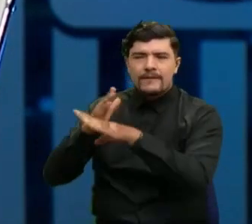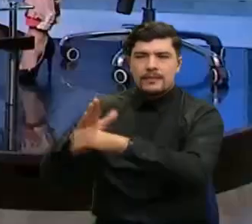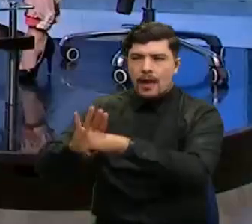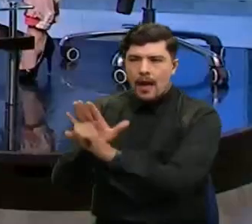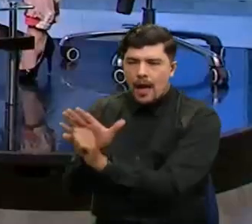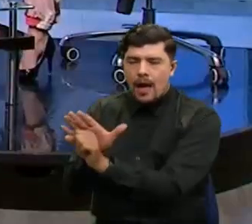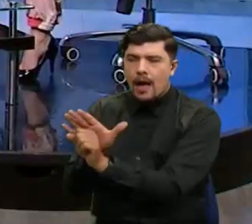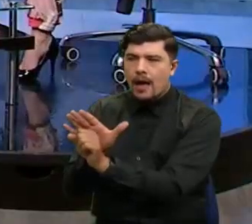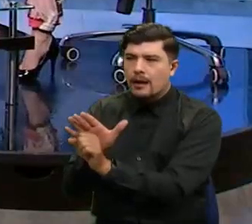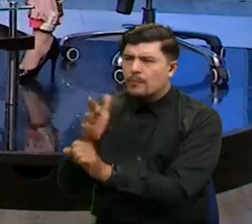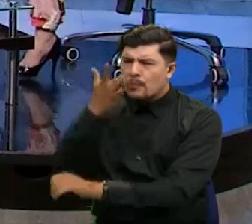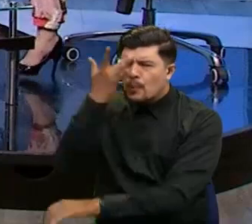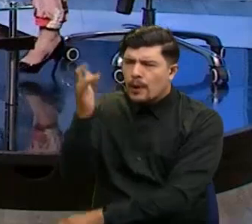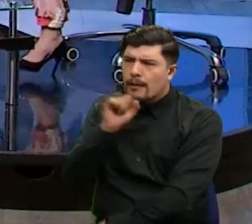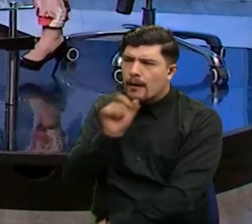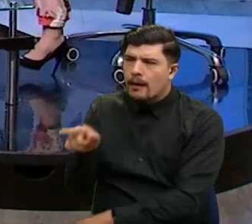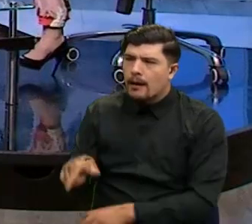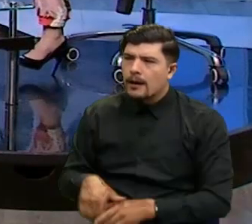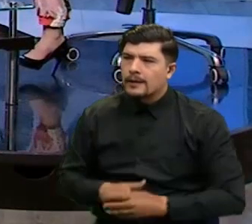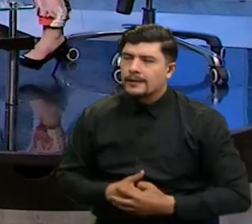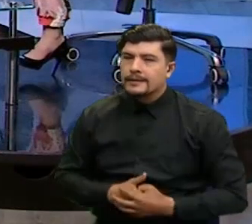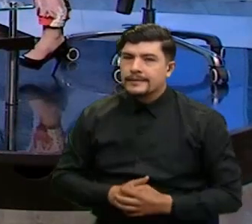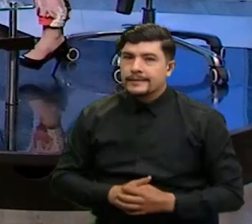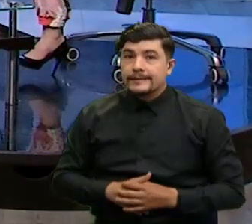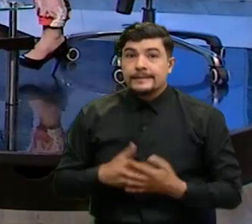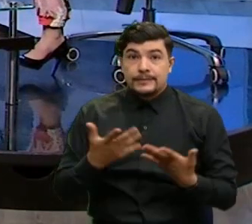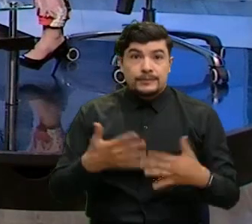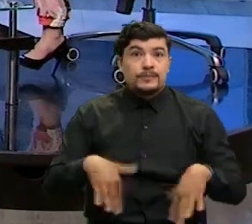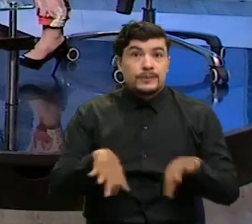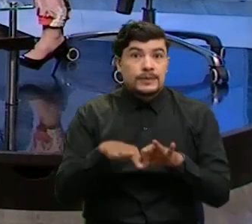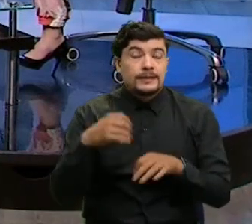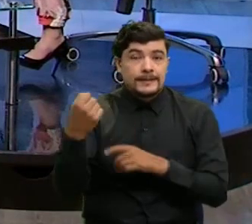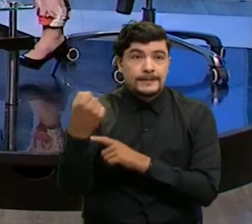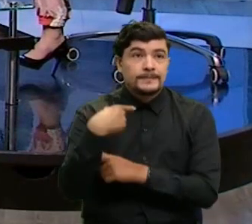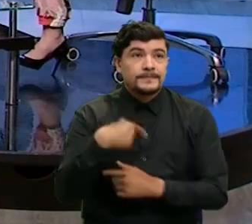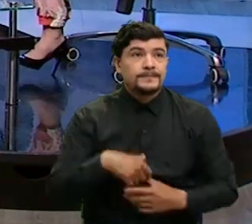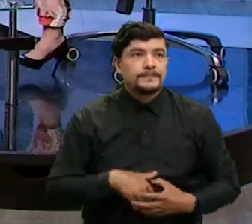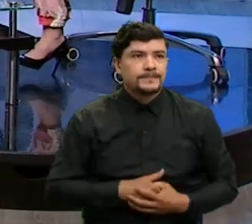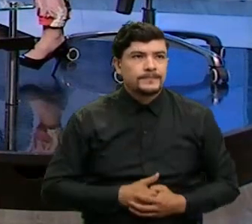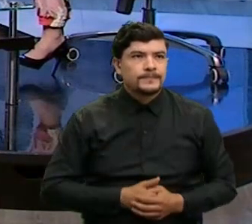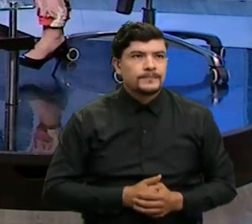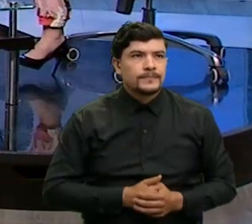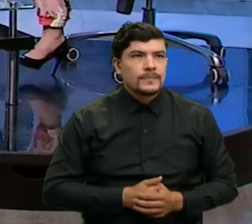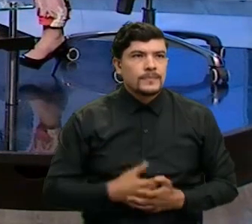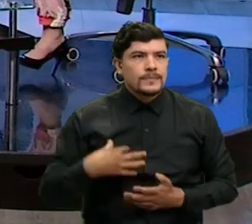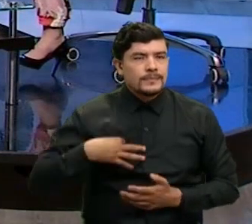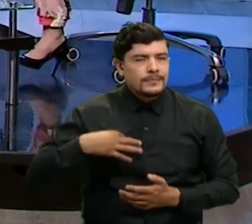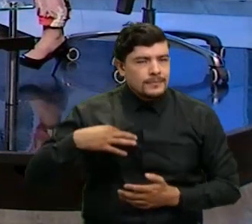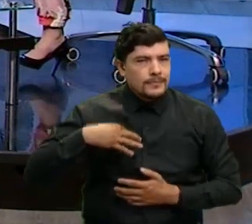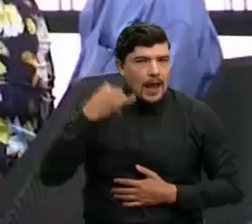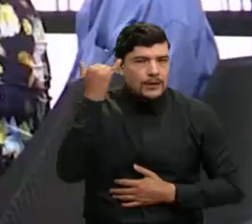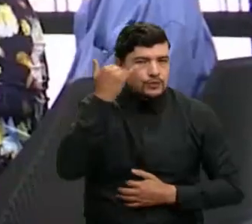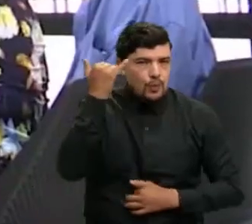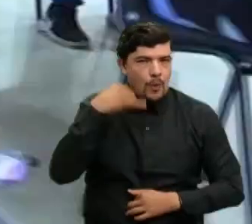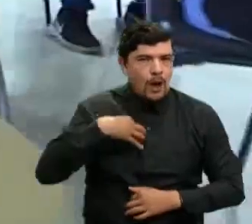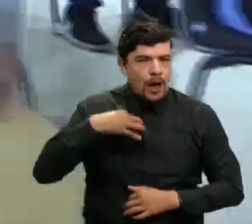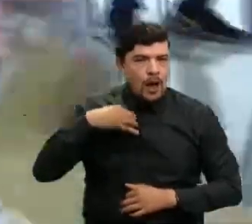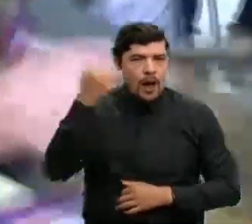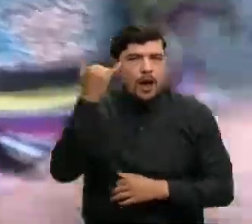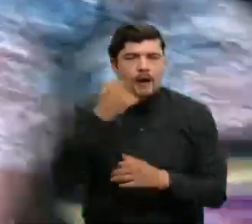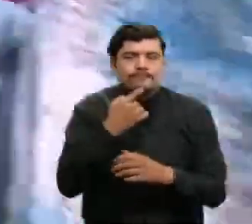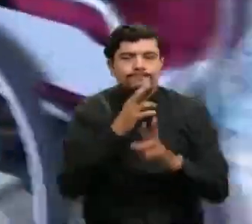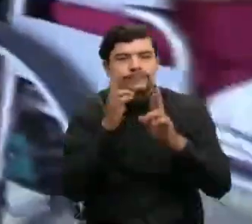Bueno, Diana, qué importante pregunta, porque efectivamente todos los estudios y todas estas herramientas